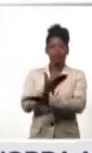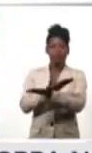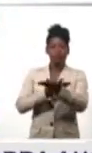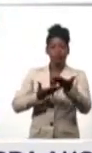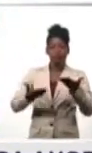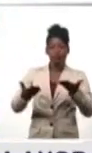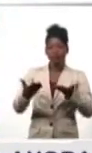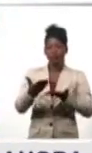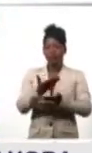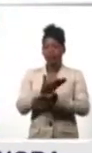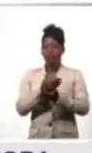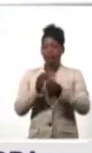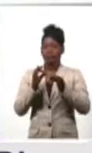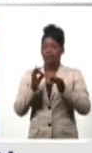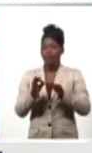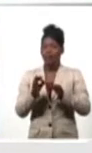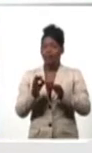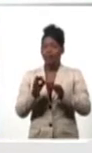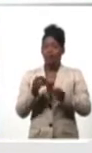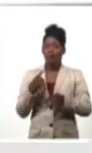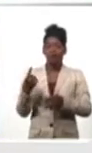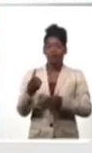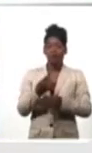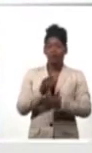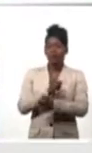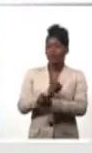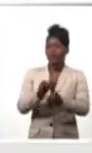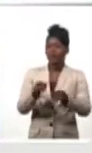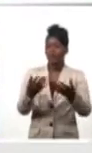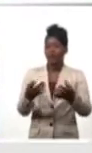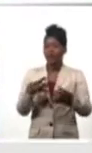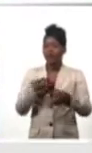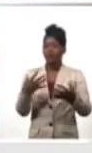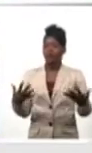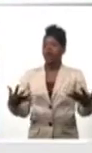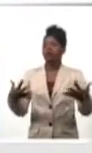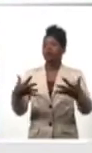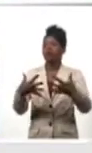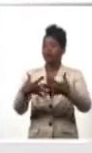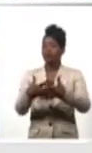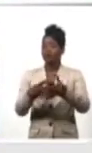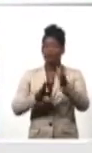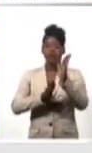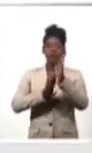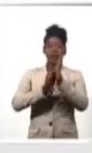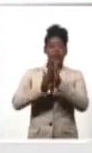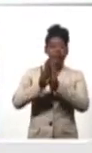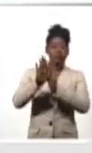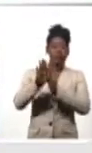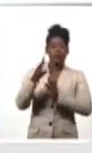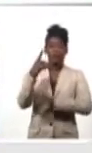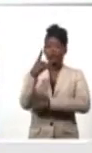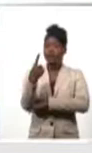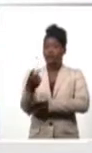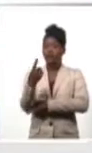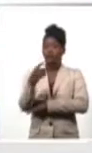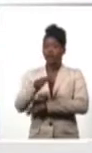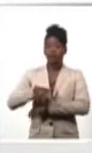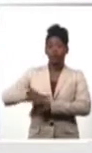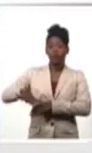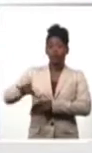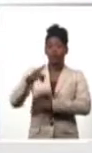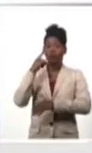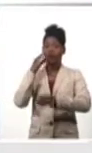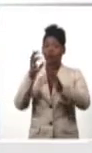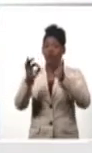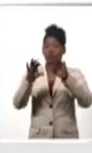lo decimos así porque también está asociado al desarrollo sostenible, a la necesidad del cuidado del entorno